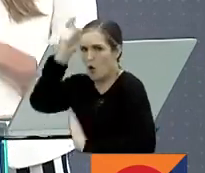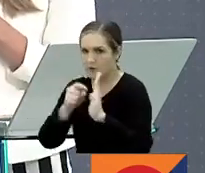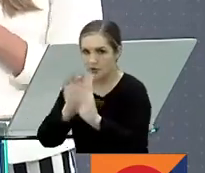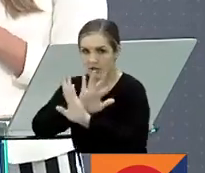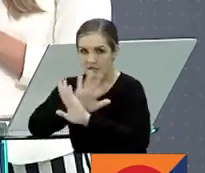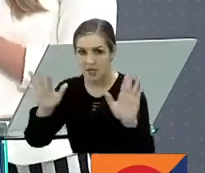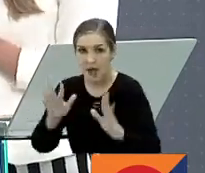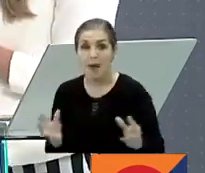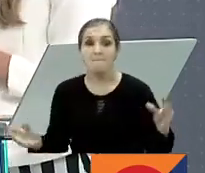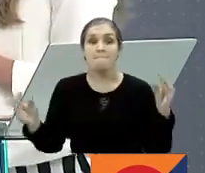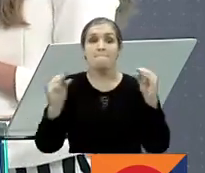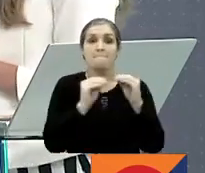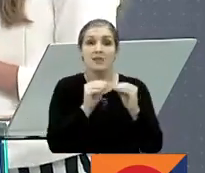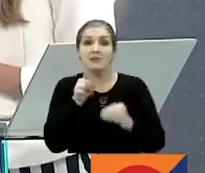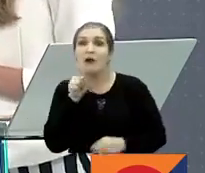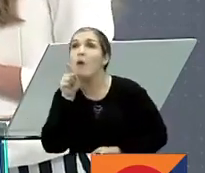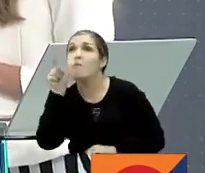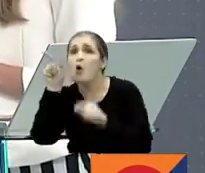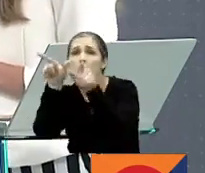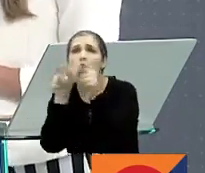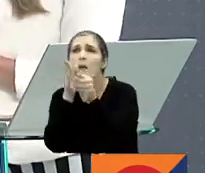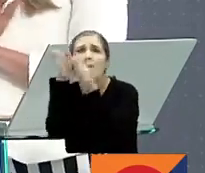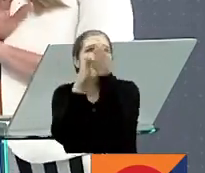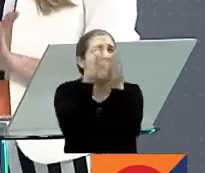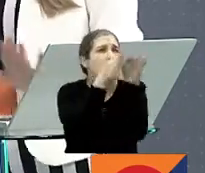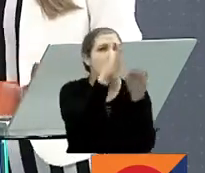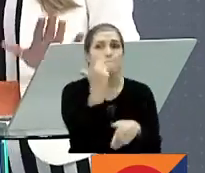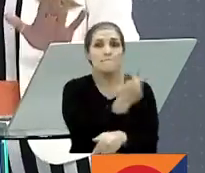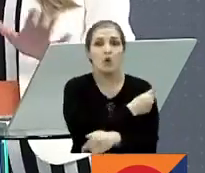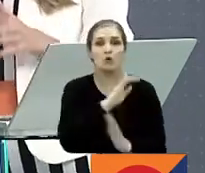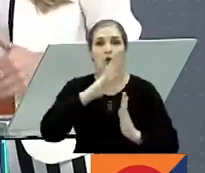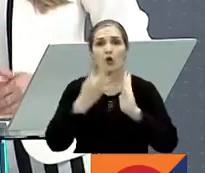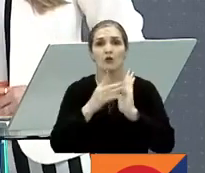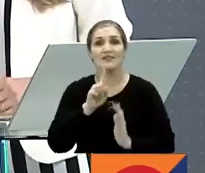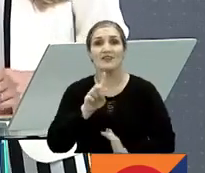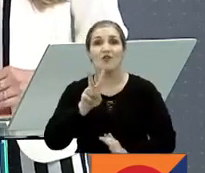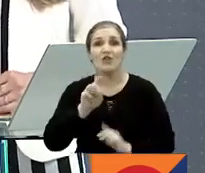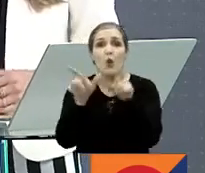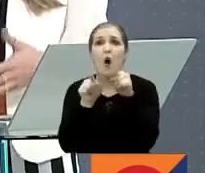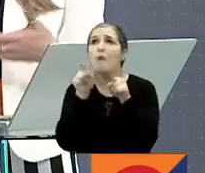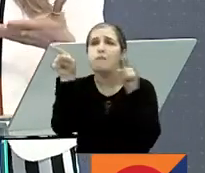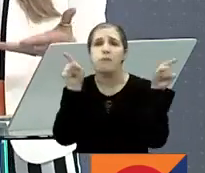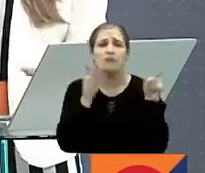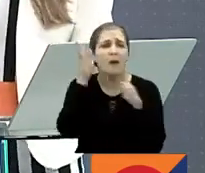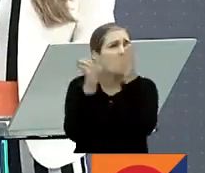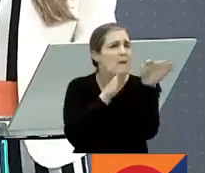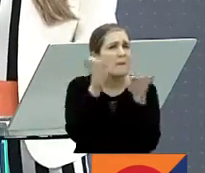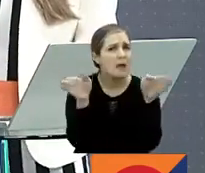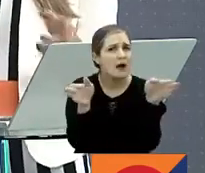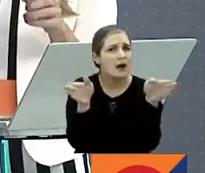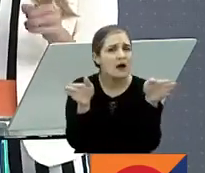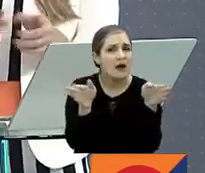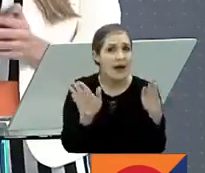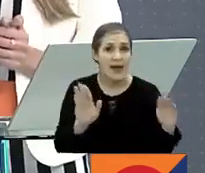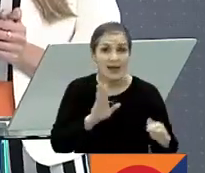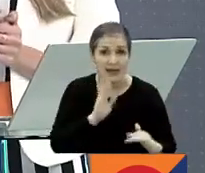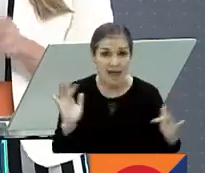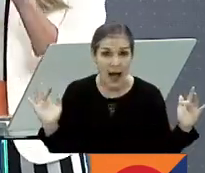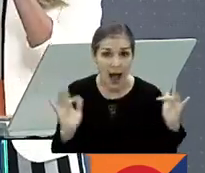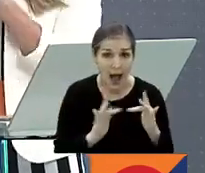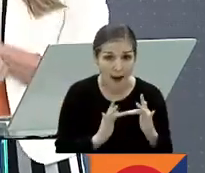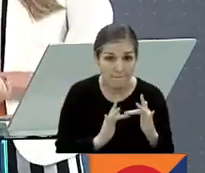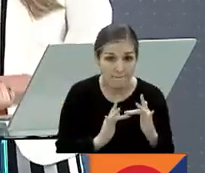habilitadas 4.120 puntos de vacunación en todo el territorio nacional. Pero ¿quiénes pueden vacunarse en estos